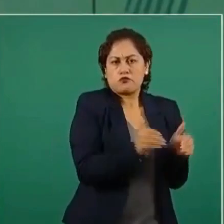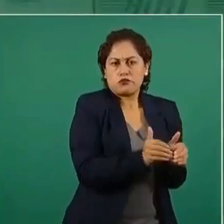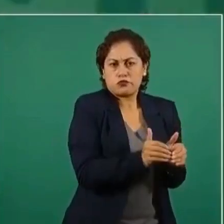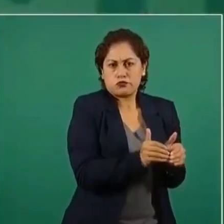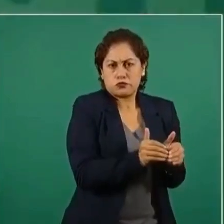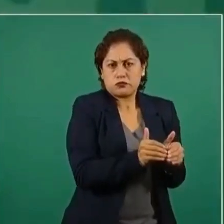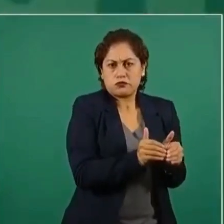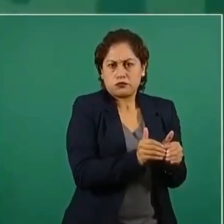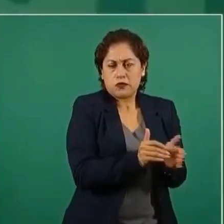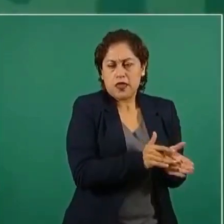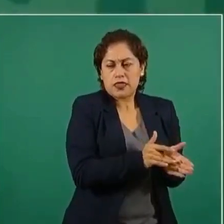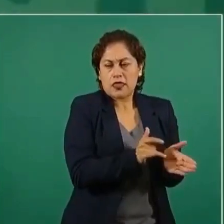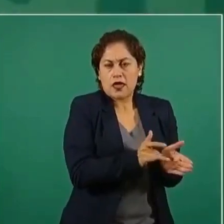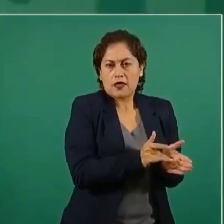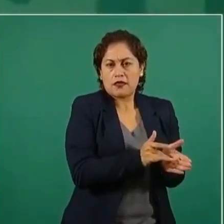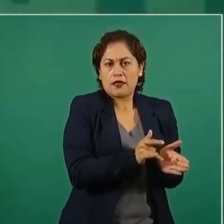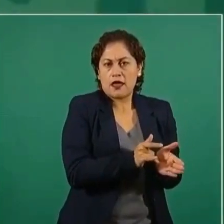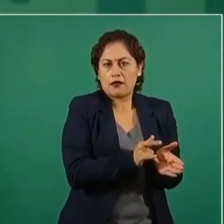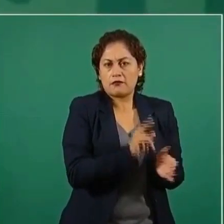inadvertido,